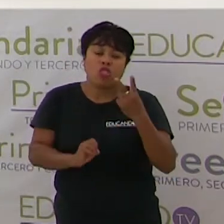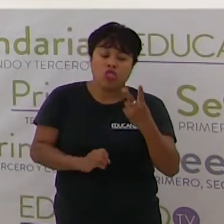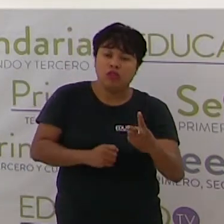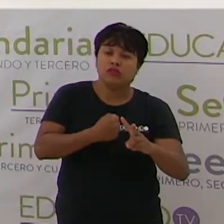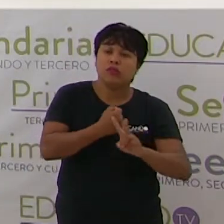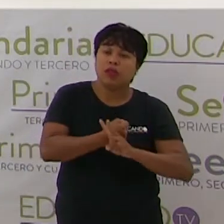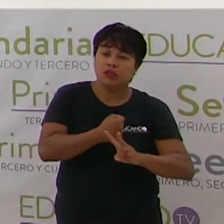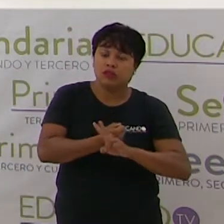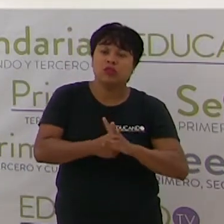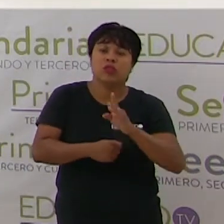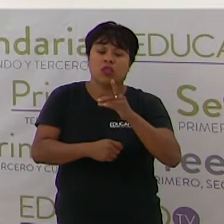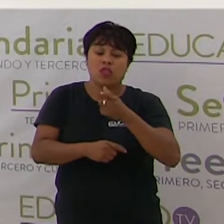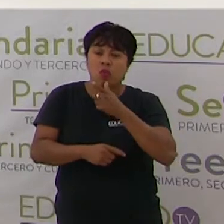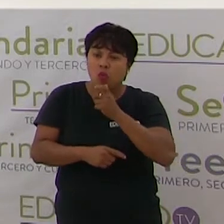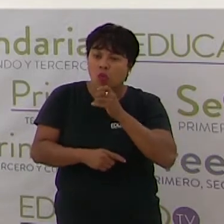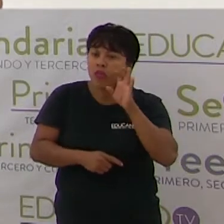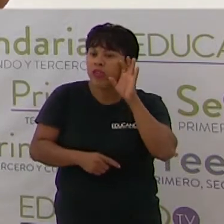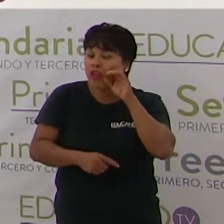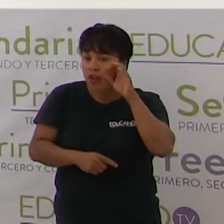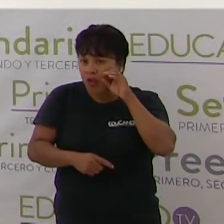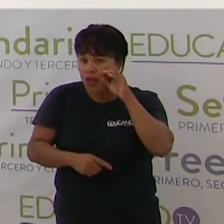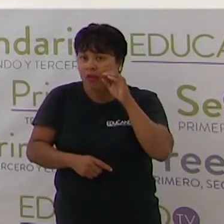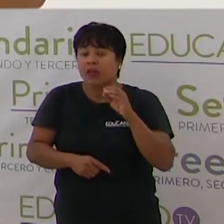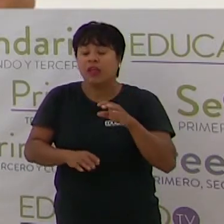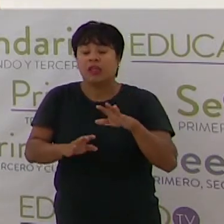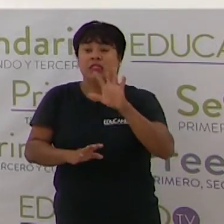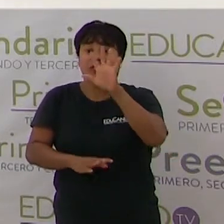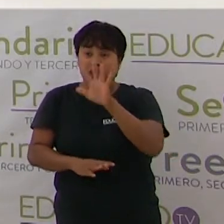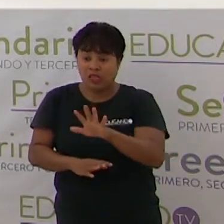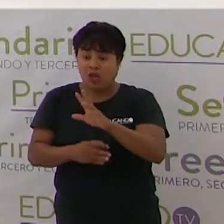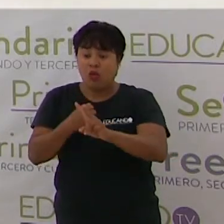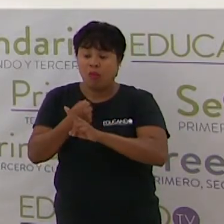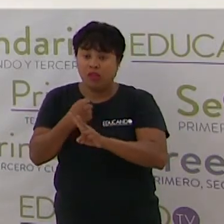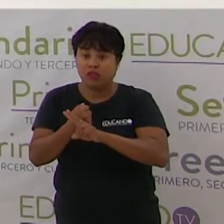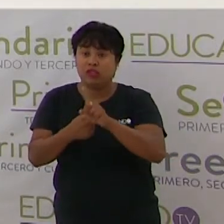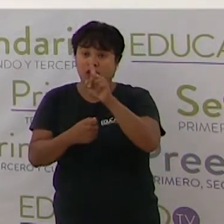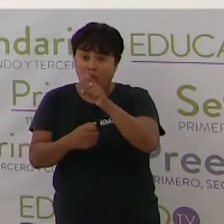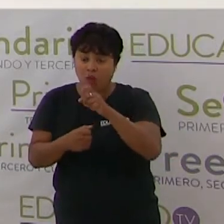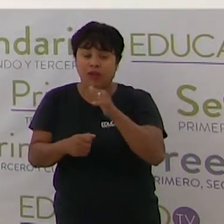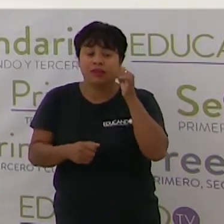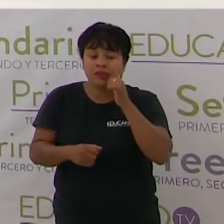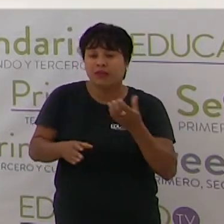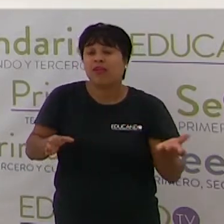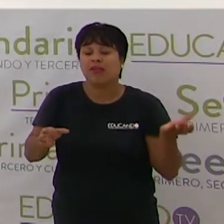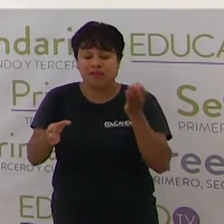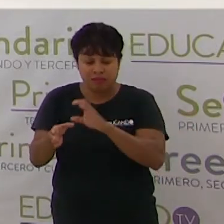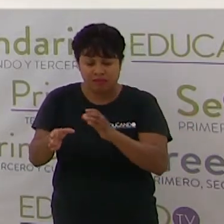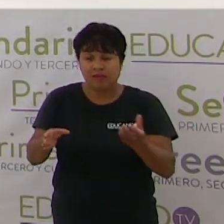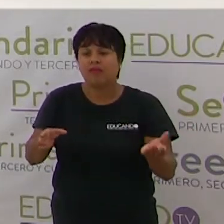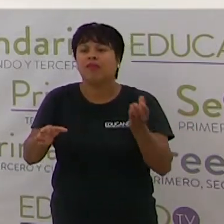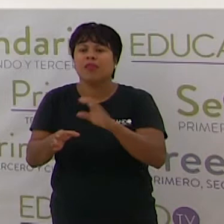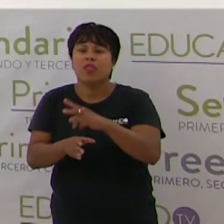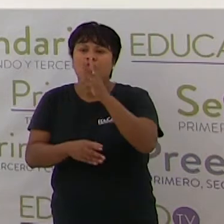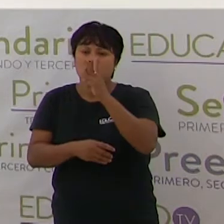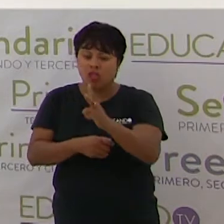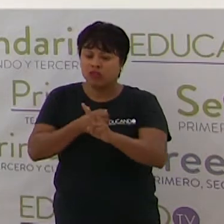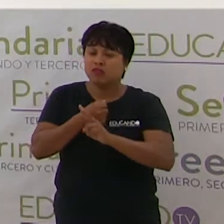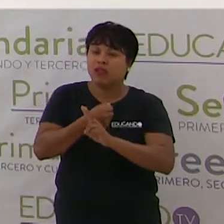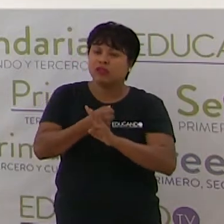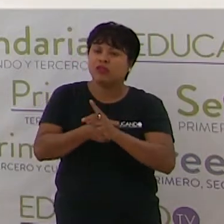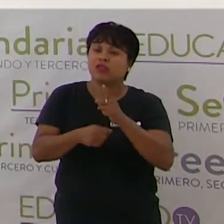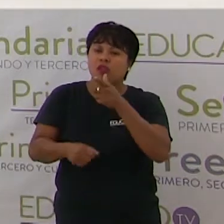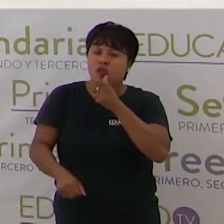de jugo de naranja. Entonces, cada 5 vasos de agua simple le tendríamos que estar agregando 2 vasos de jugo de